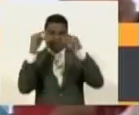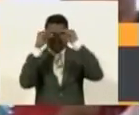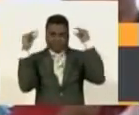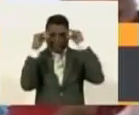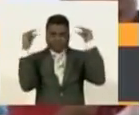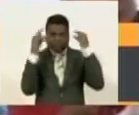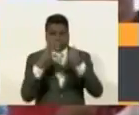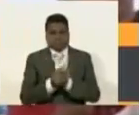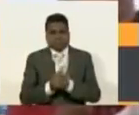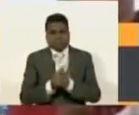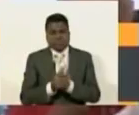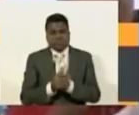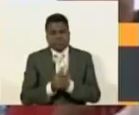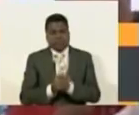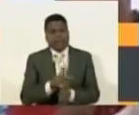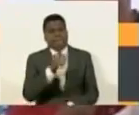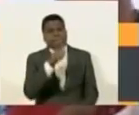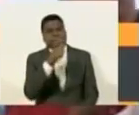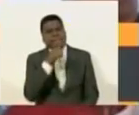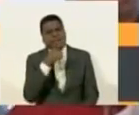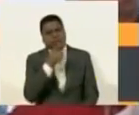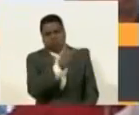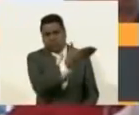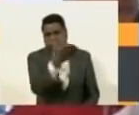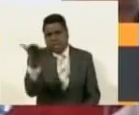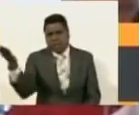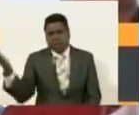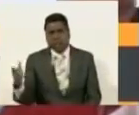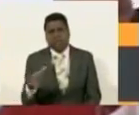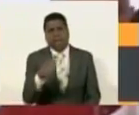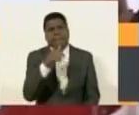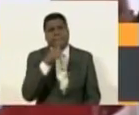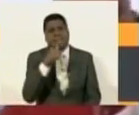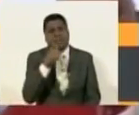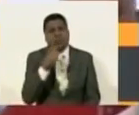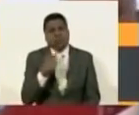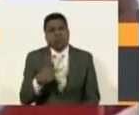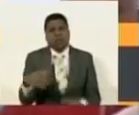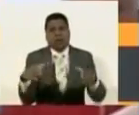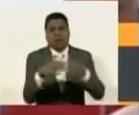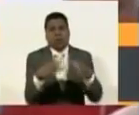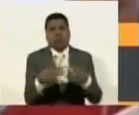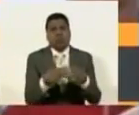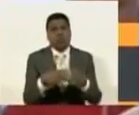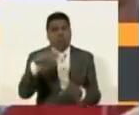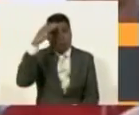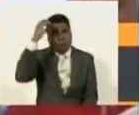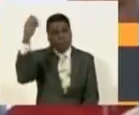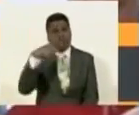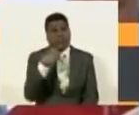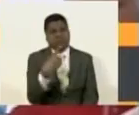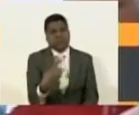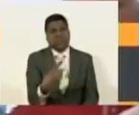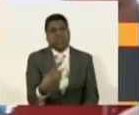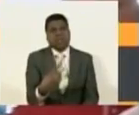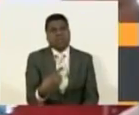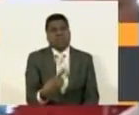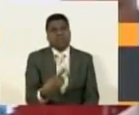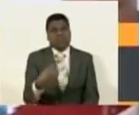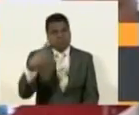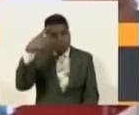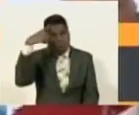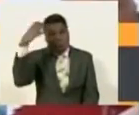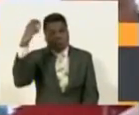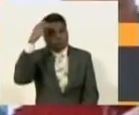una consulta a todo el país, para que la gente y los grupos vayan ahí, opinen y digan y pongan de opinión. Los